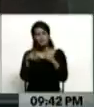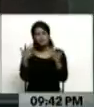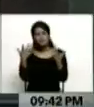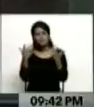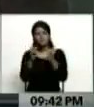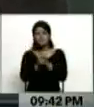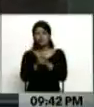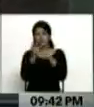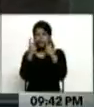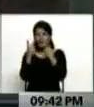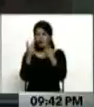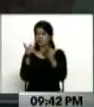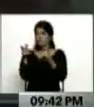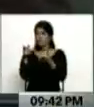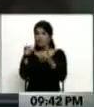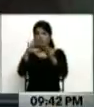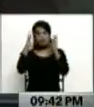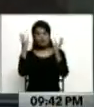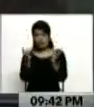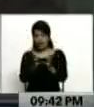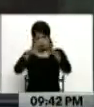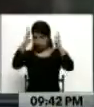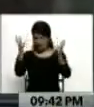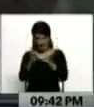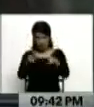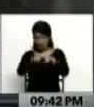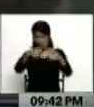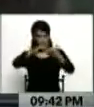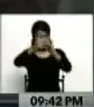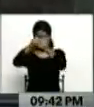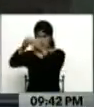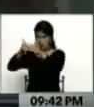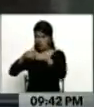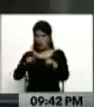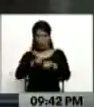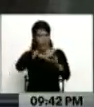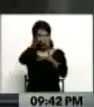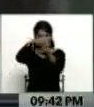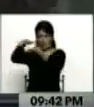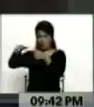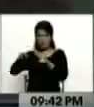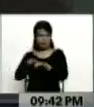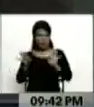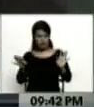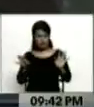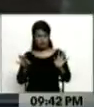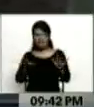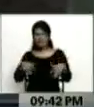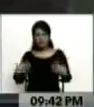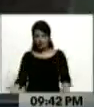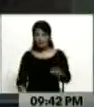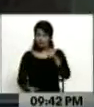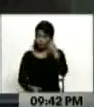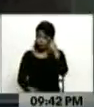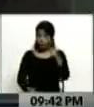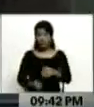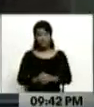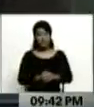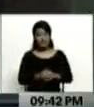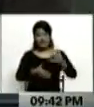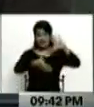amenaza valga la expresión al mundo una crisis global general que amenaza al mundo el Imperio